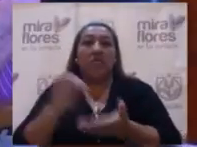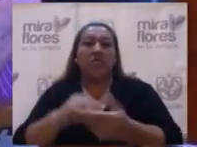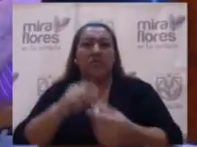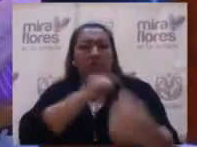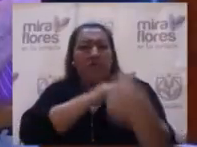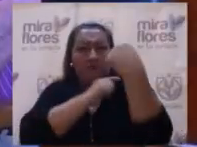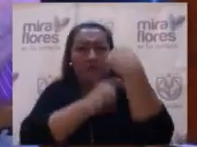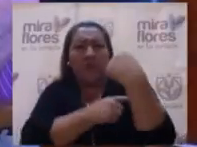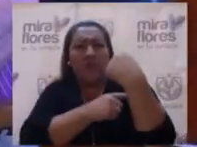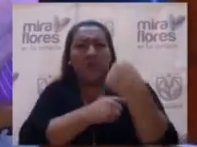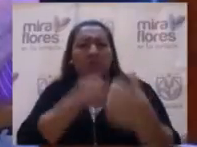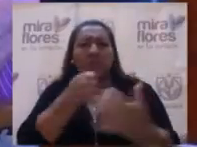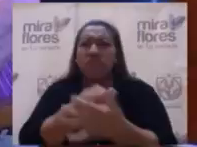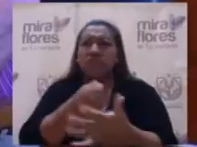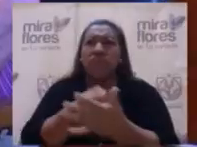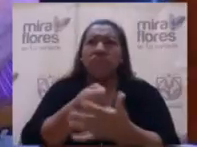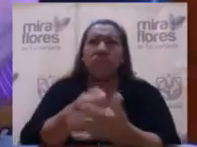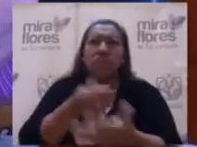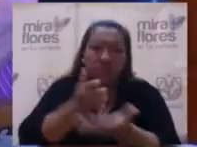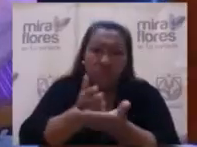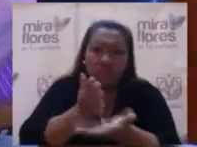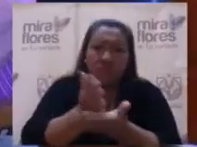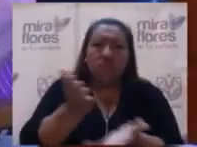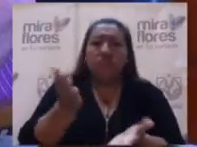energía, debemos